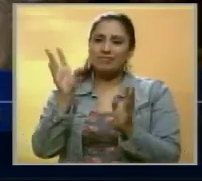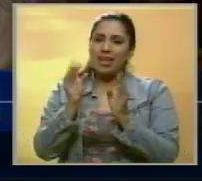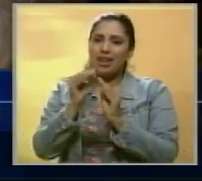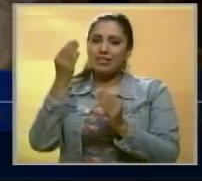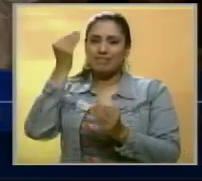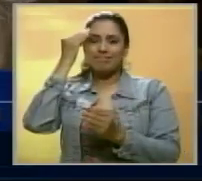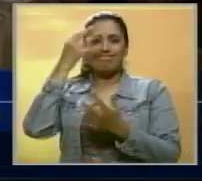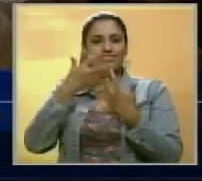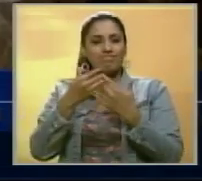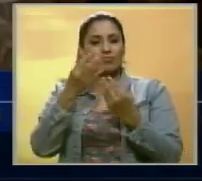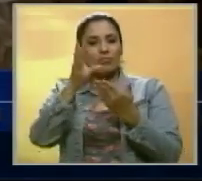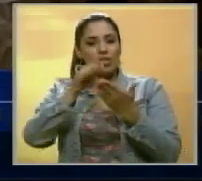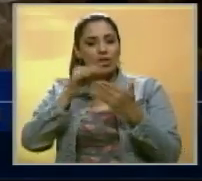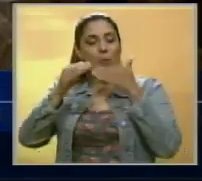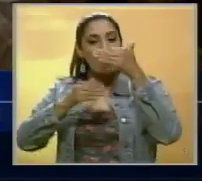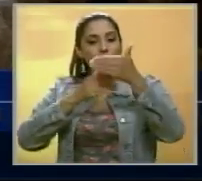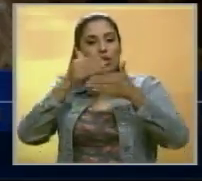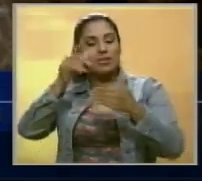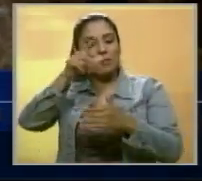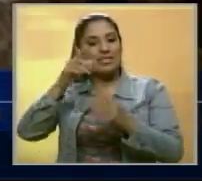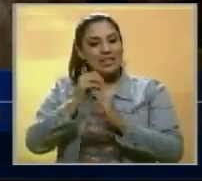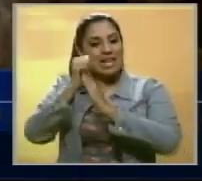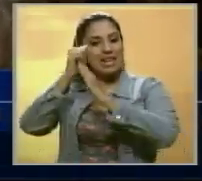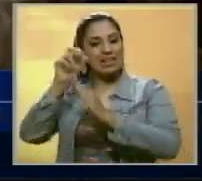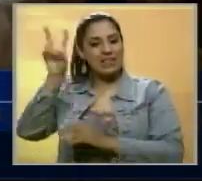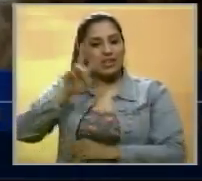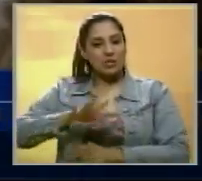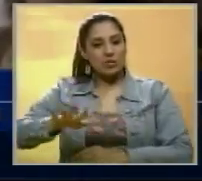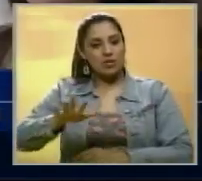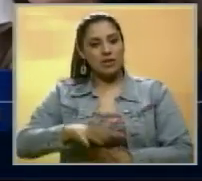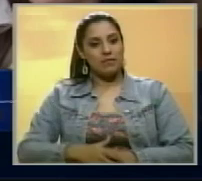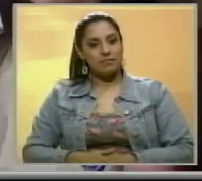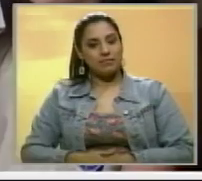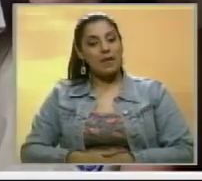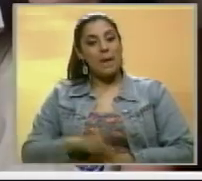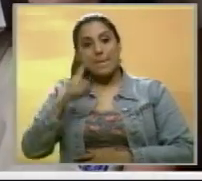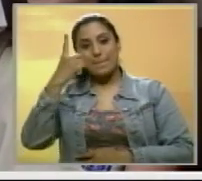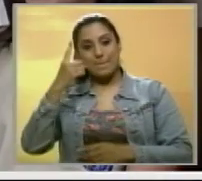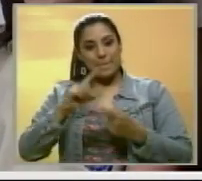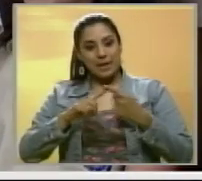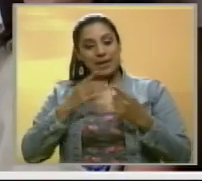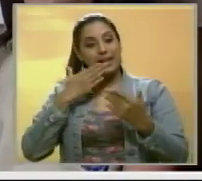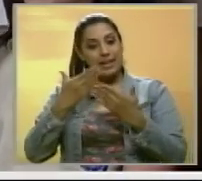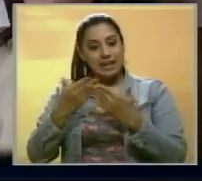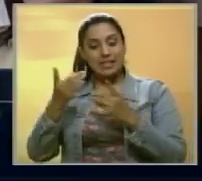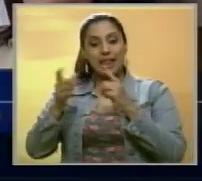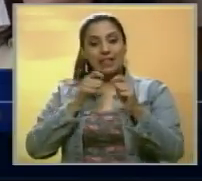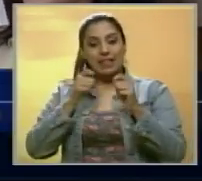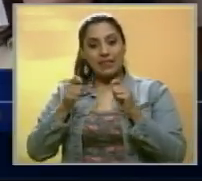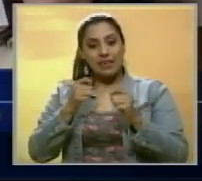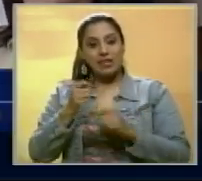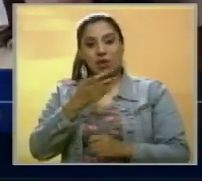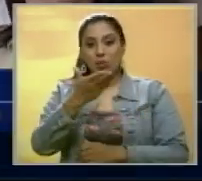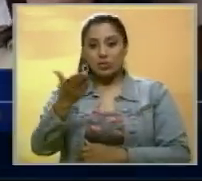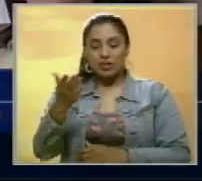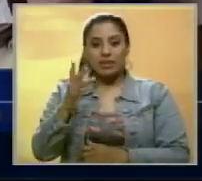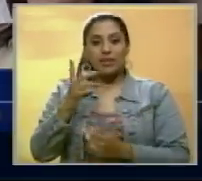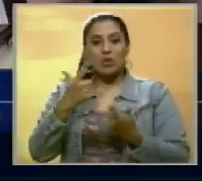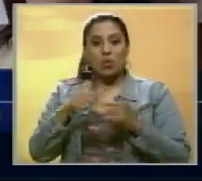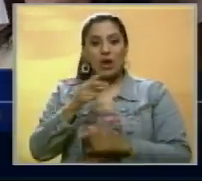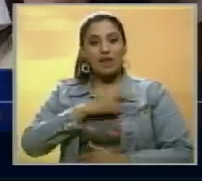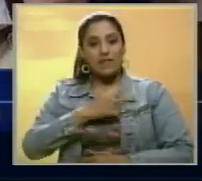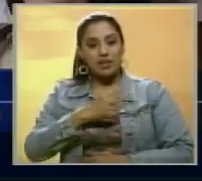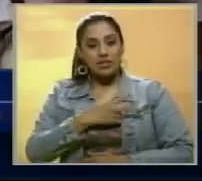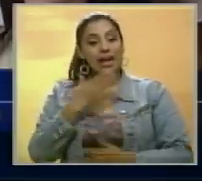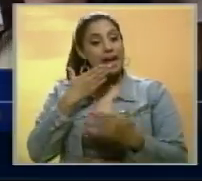conclusiones maravillosas de los próximos demócratas y líderes de Venezuela que van a ser estos muchachos. Bueno, primero que nada quería agradecer la entrevista que nos hacen ustedes por parte de